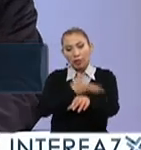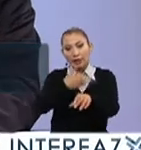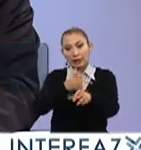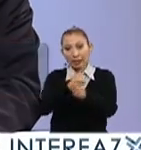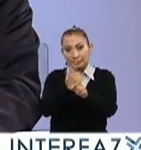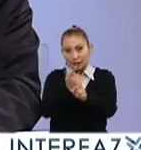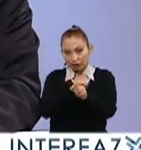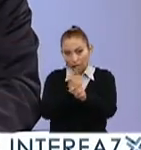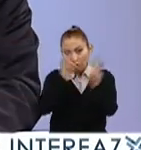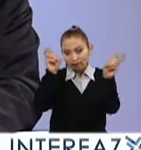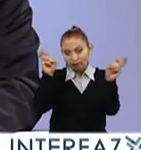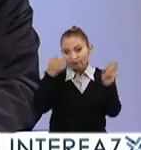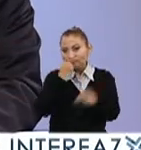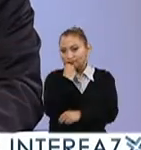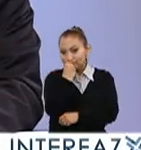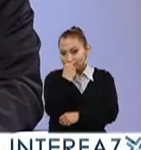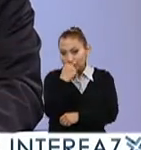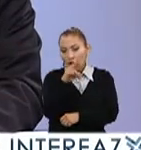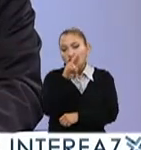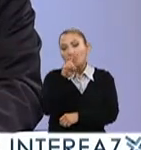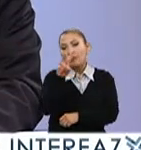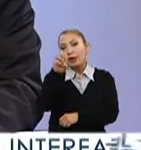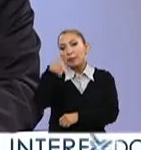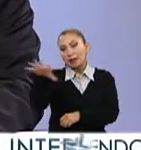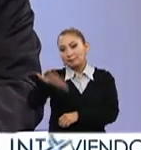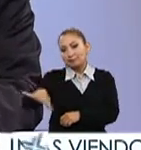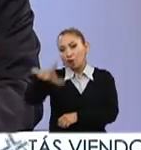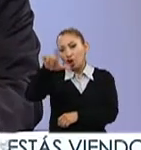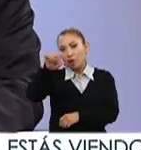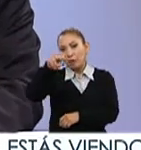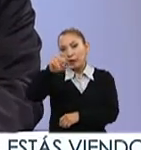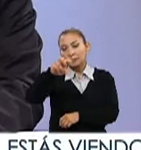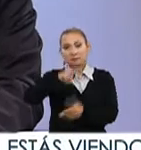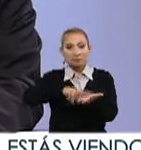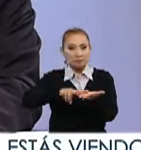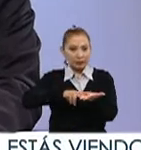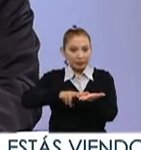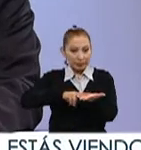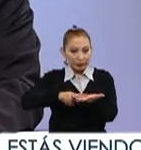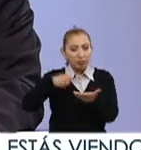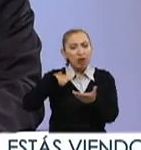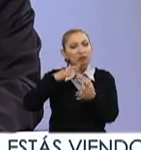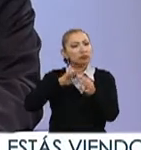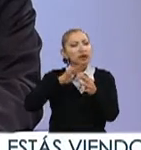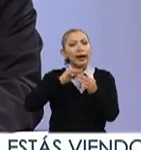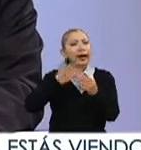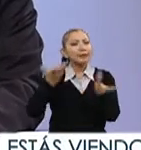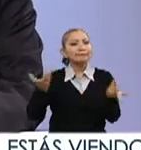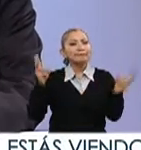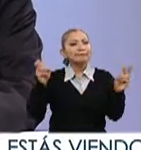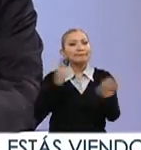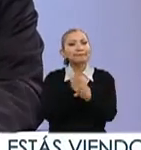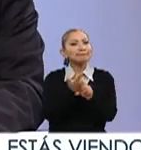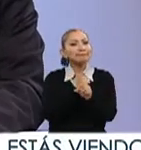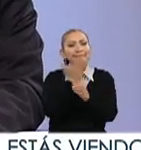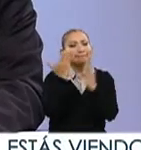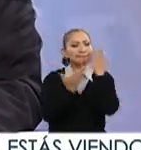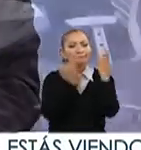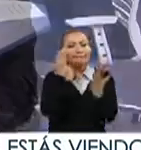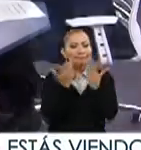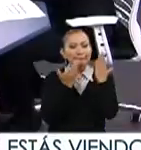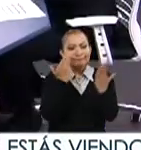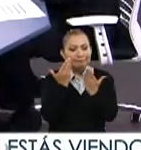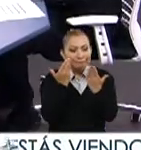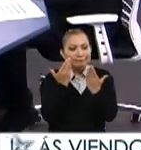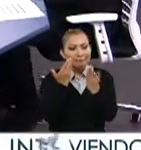de la licenciatura en nutrición del OVM Campus Lomas Verdes. Nos viene a platicar de una licenciatura